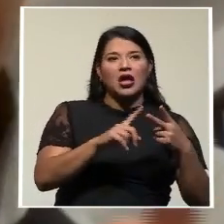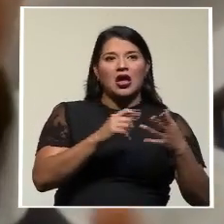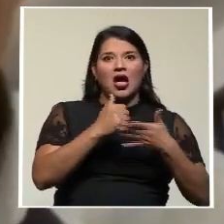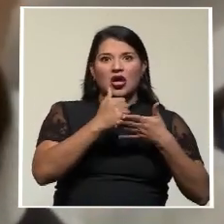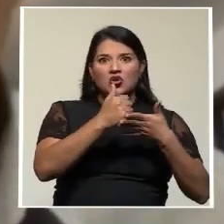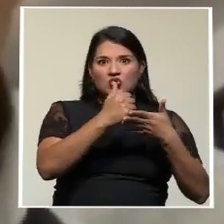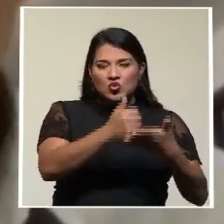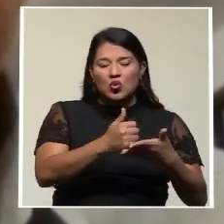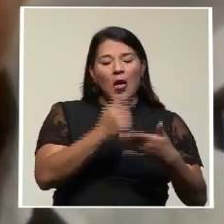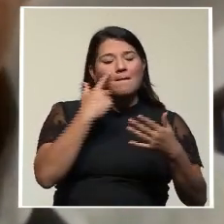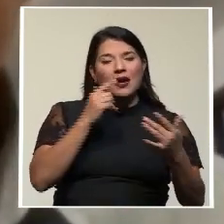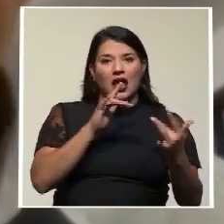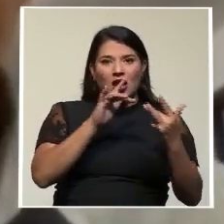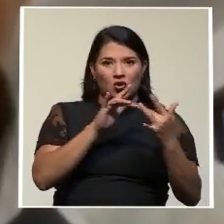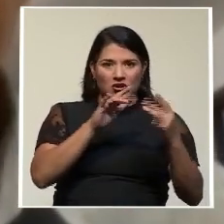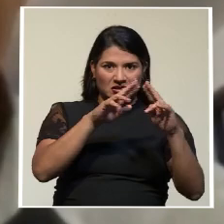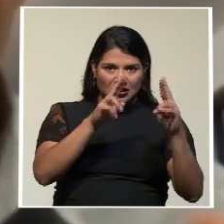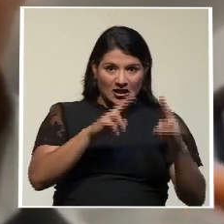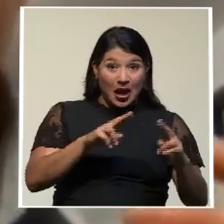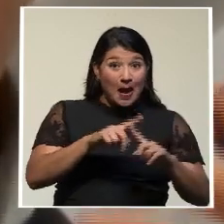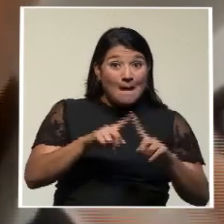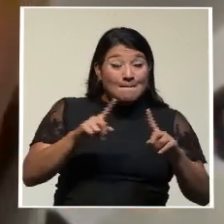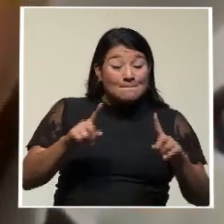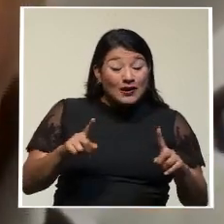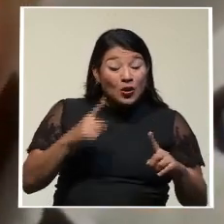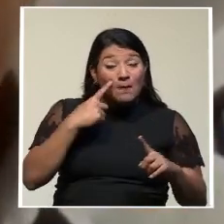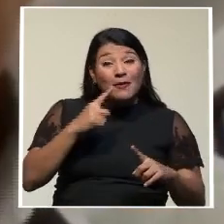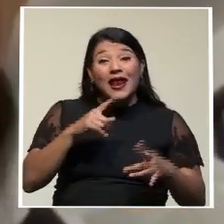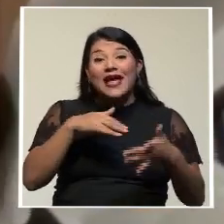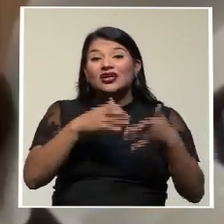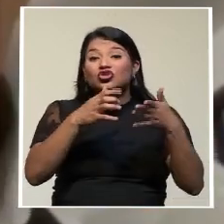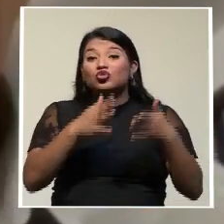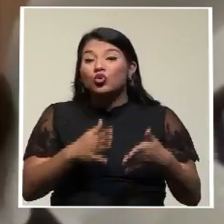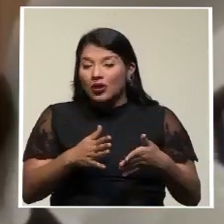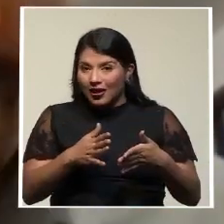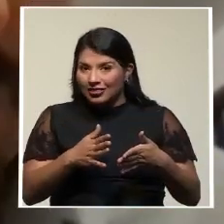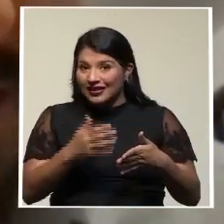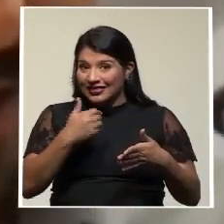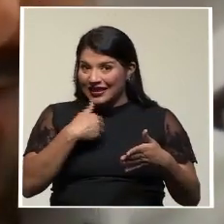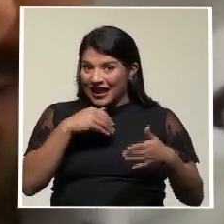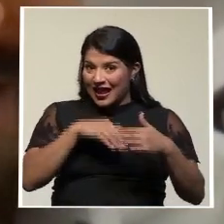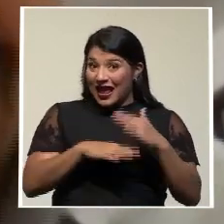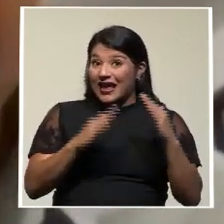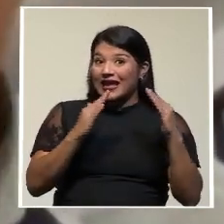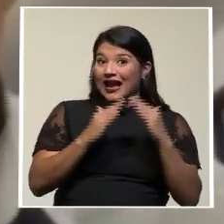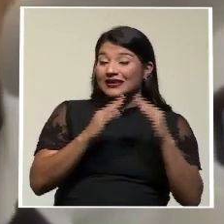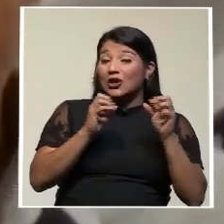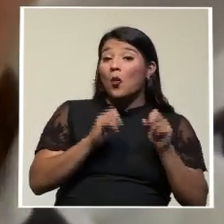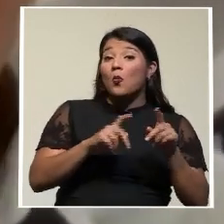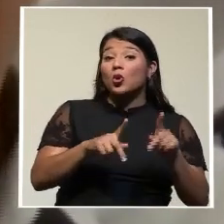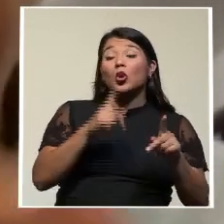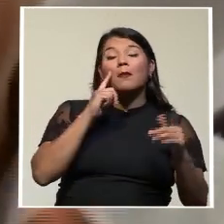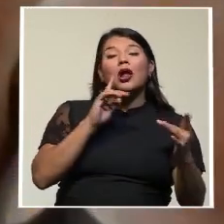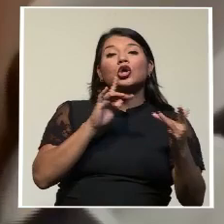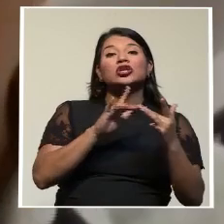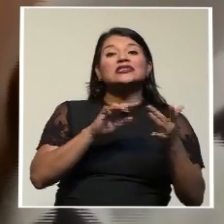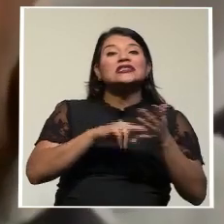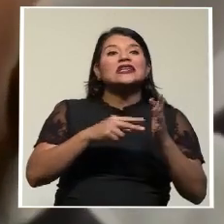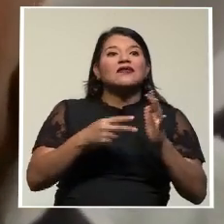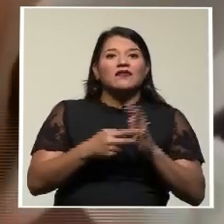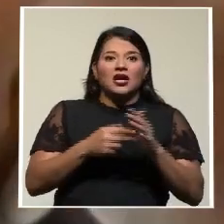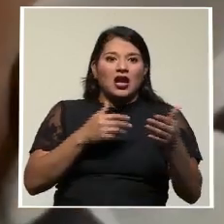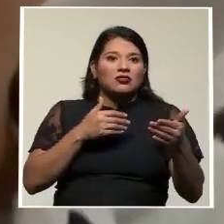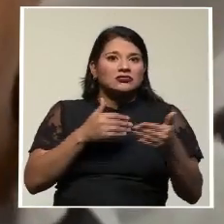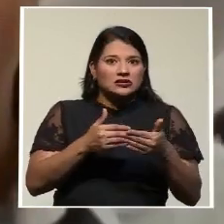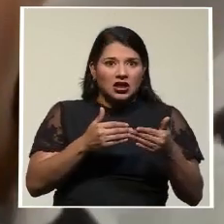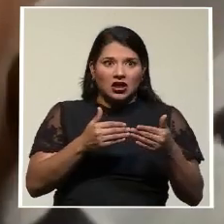para aquellos estudiantes que en su casa tienen la posibilidad de conectarse a internet, es decir, hay alguna empresa proveedora y hay